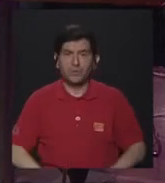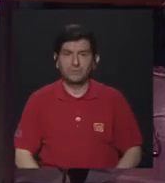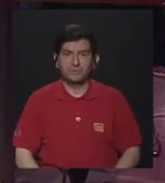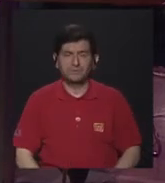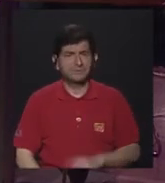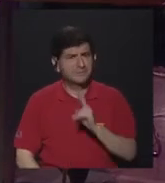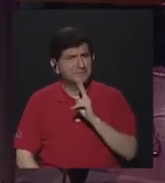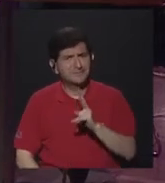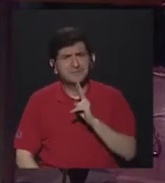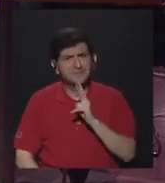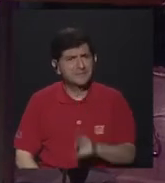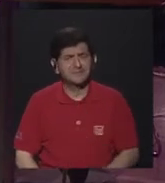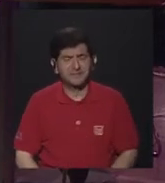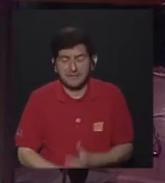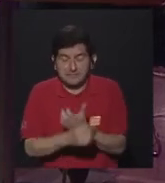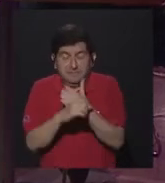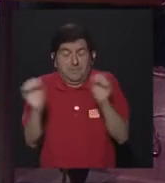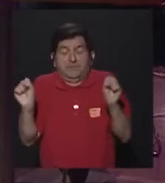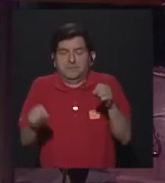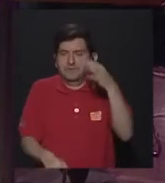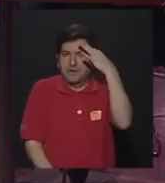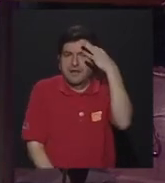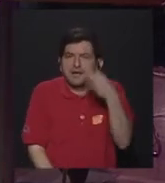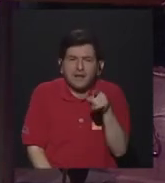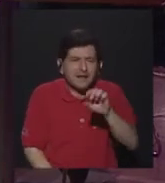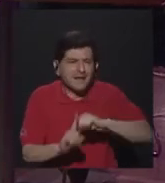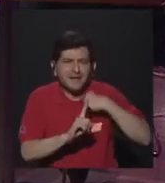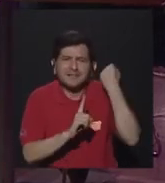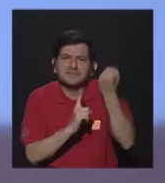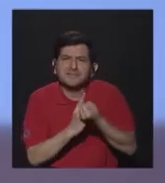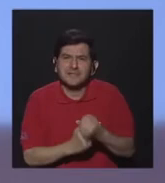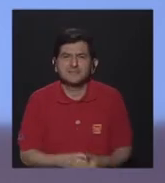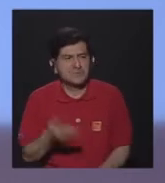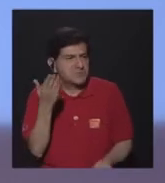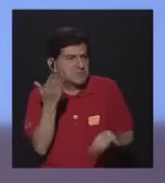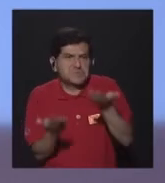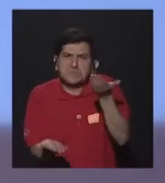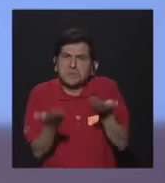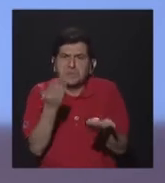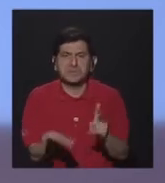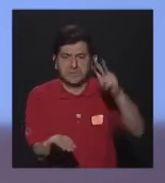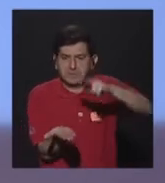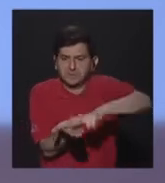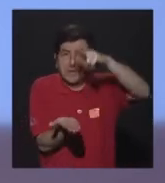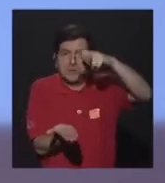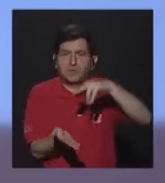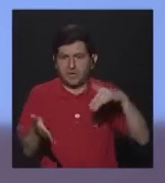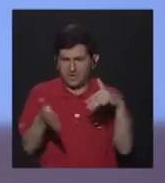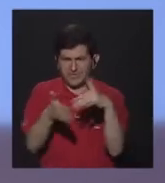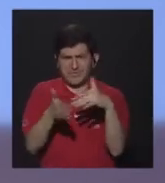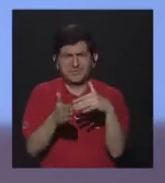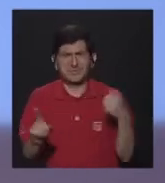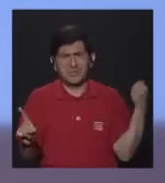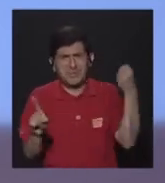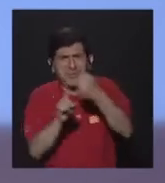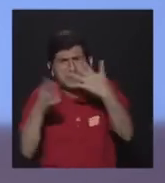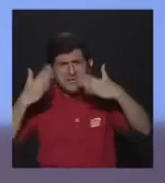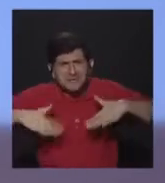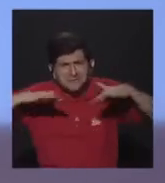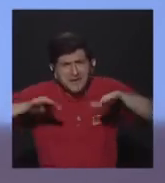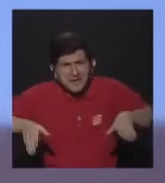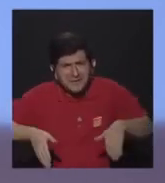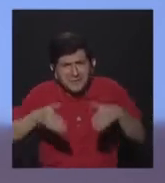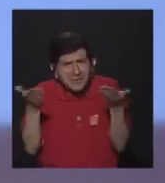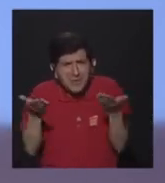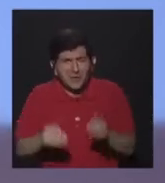realmente increíble imaginar como esto pudo haber sido aprobado bajo estudio impacto ambiental que